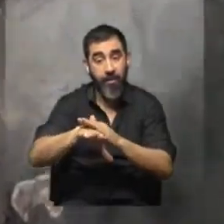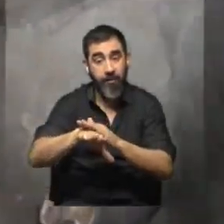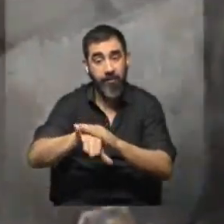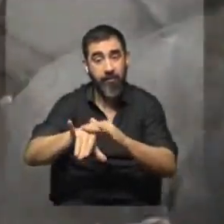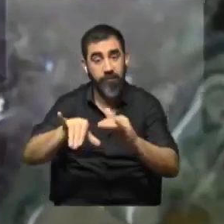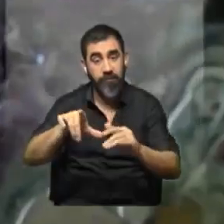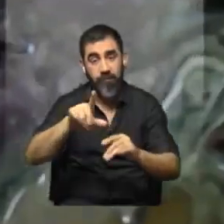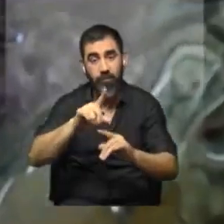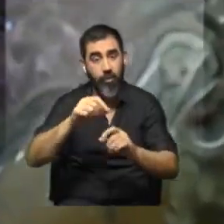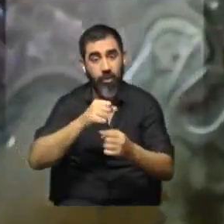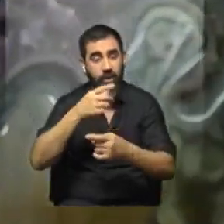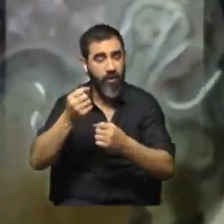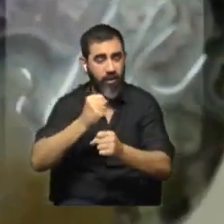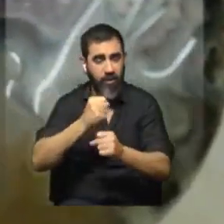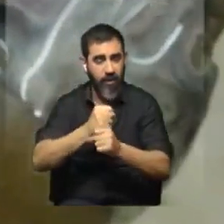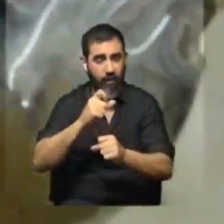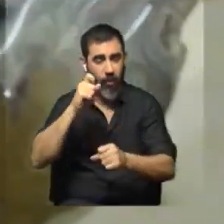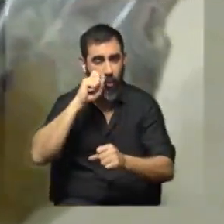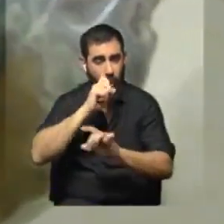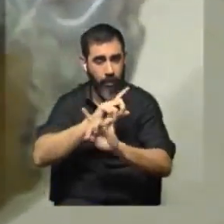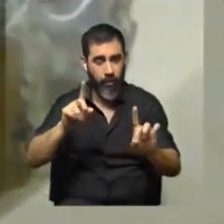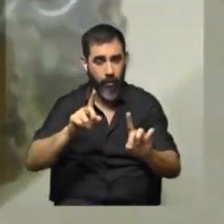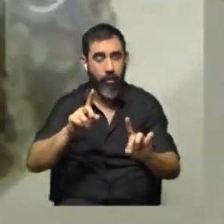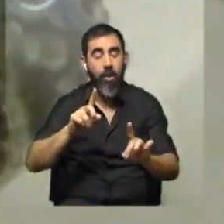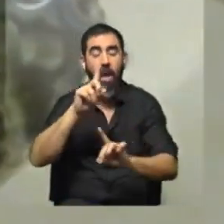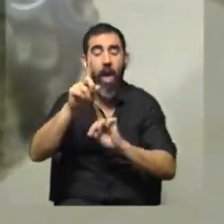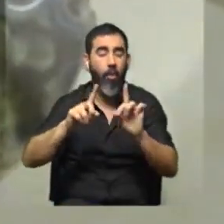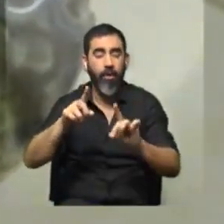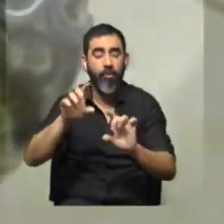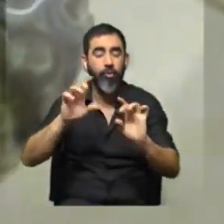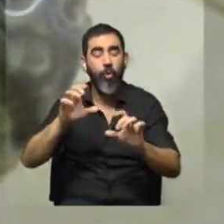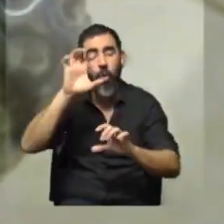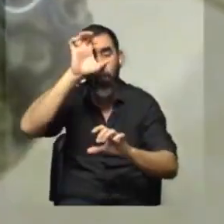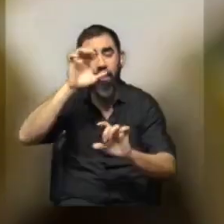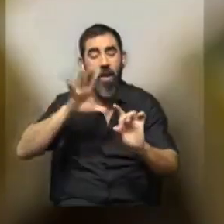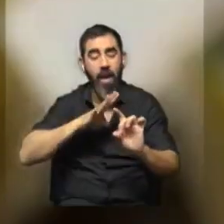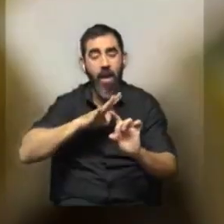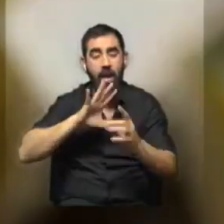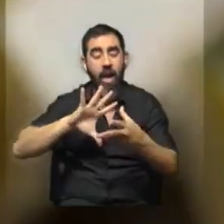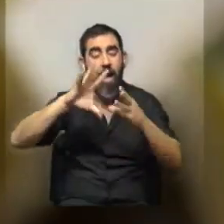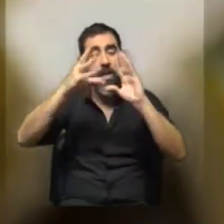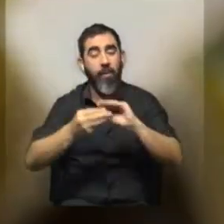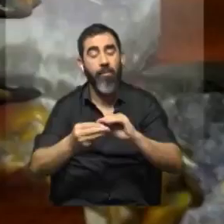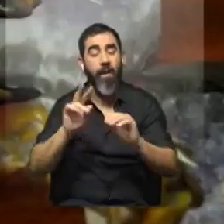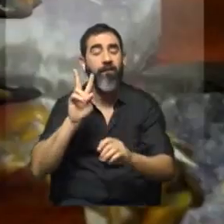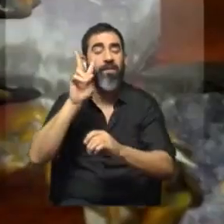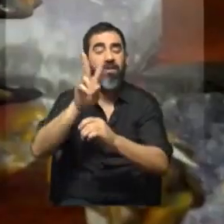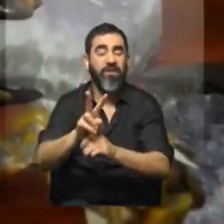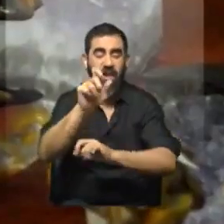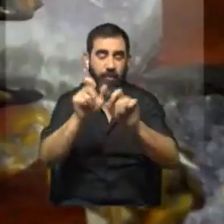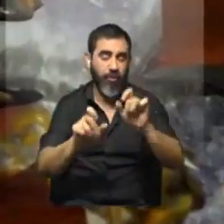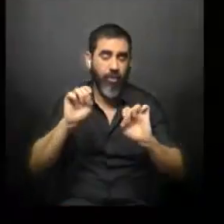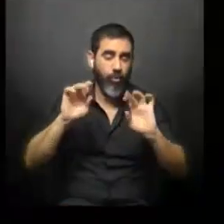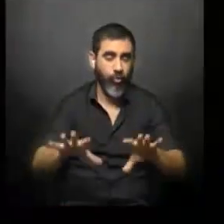no están en explotación las que se usan para el turismo. No, actualmente son minas que están aquí acondicionadas para la visita